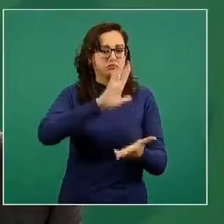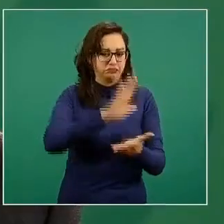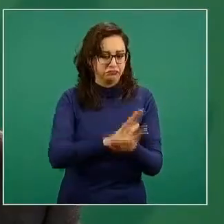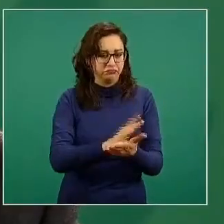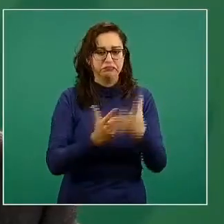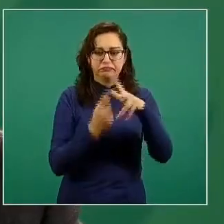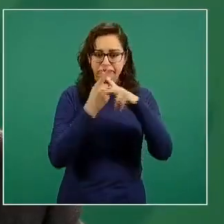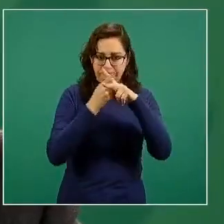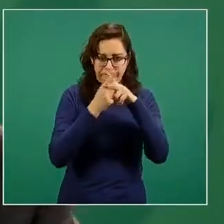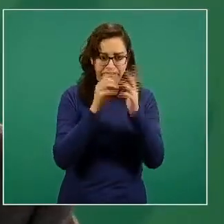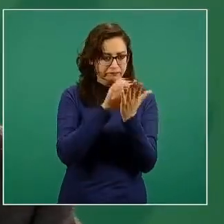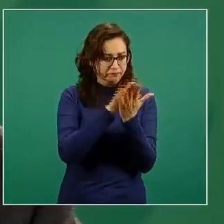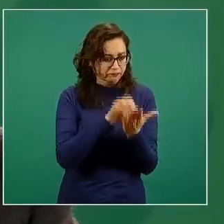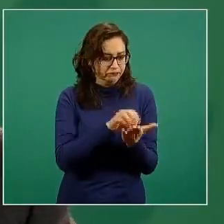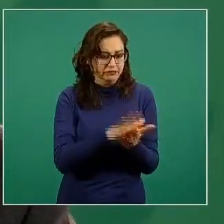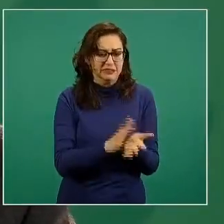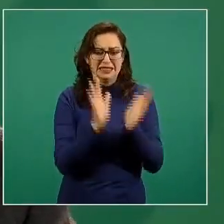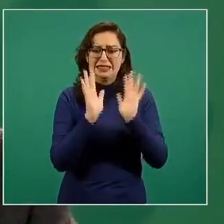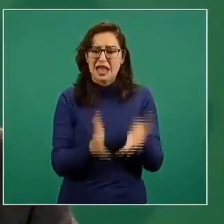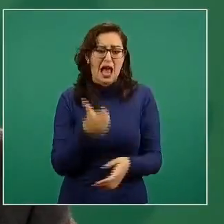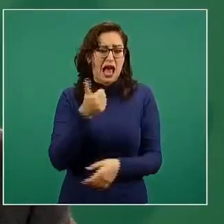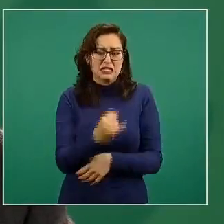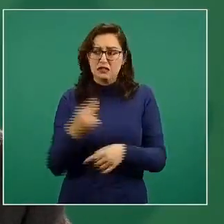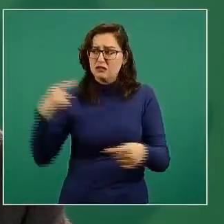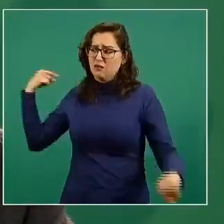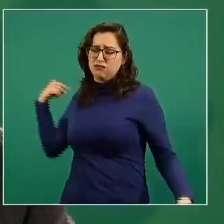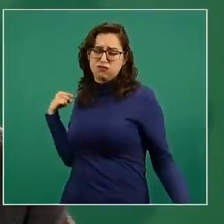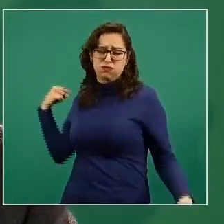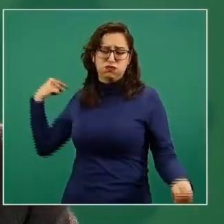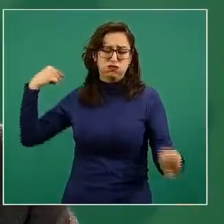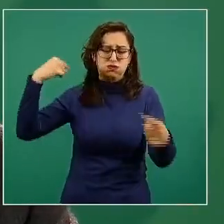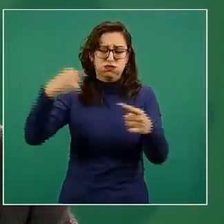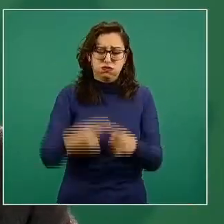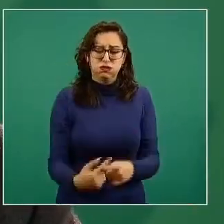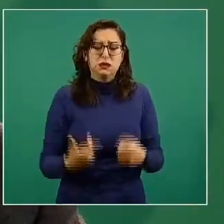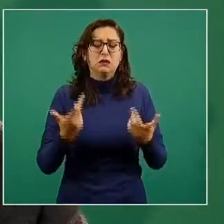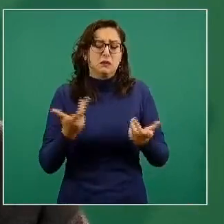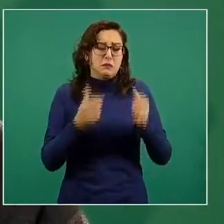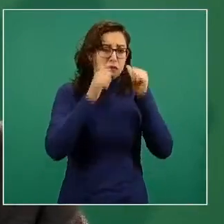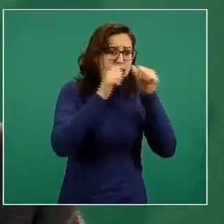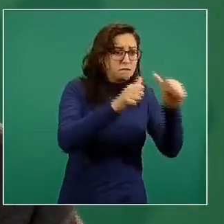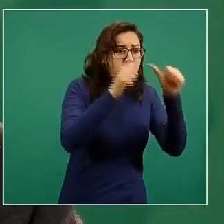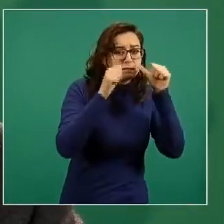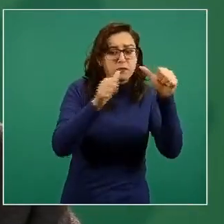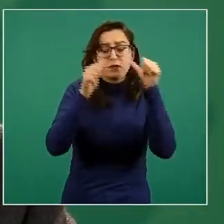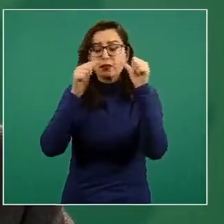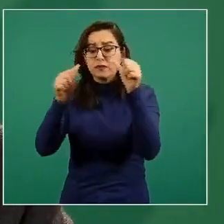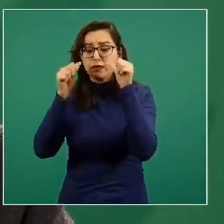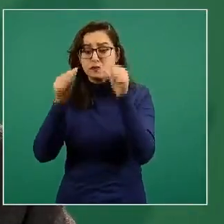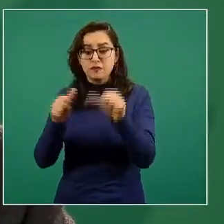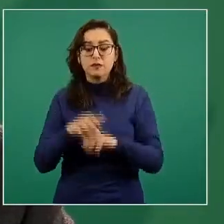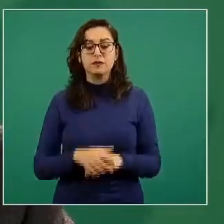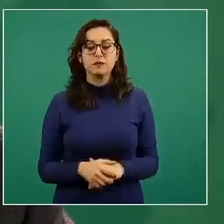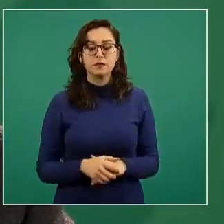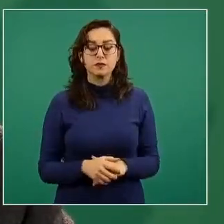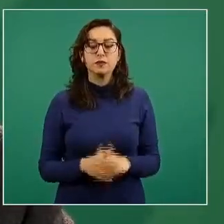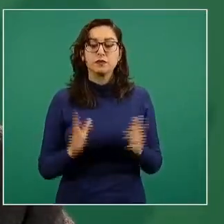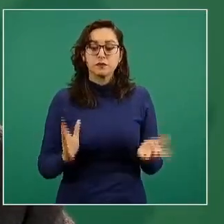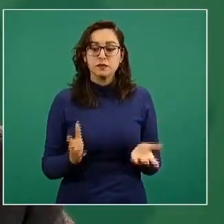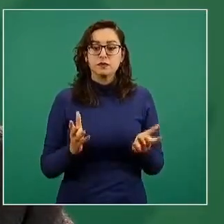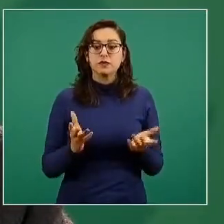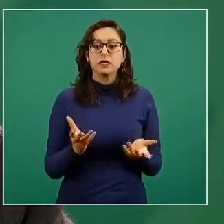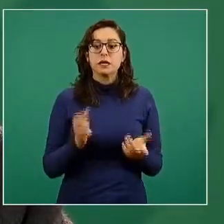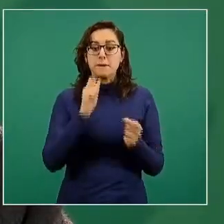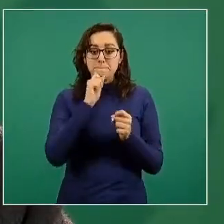Esto, tenemos meses trabajando con ese modelo, en su momento lo mencionamos aquí, cuando se amplió